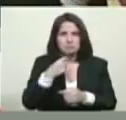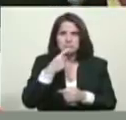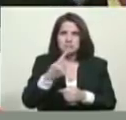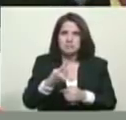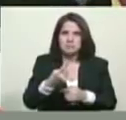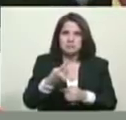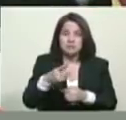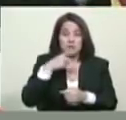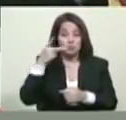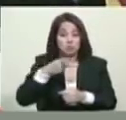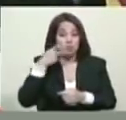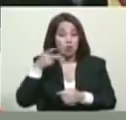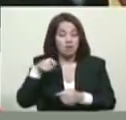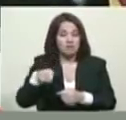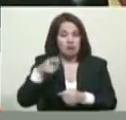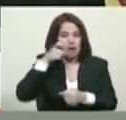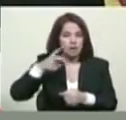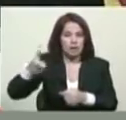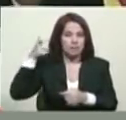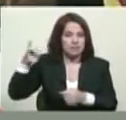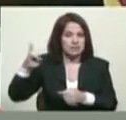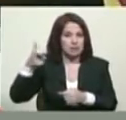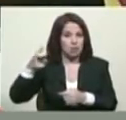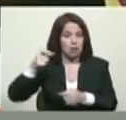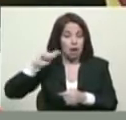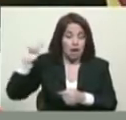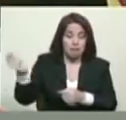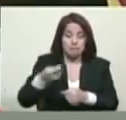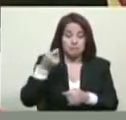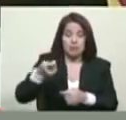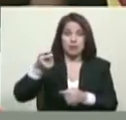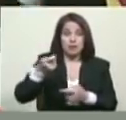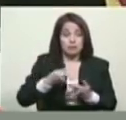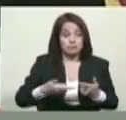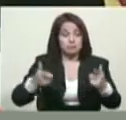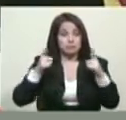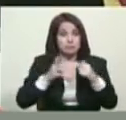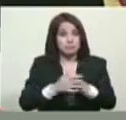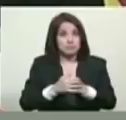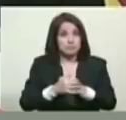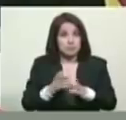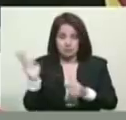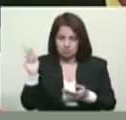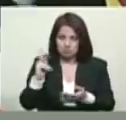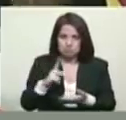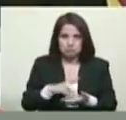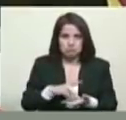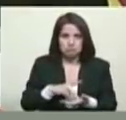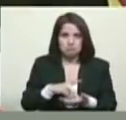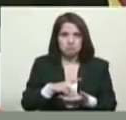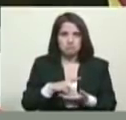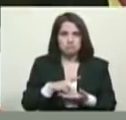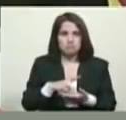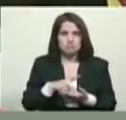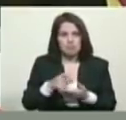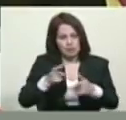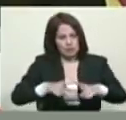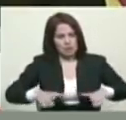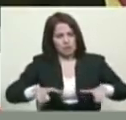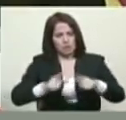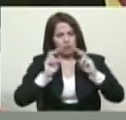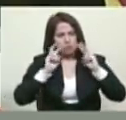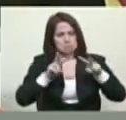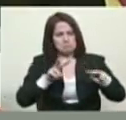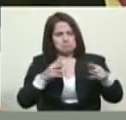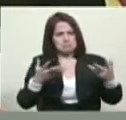la política del campesino es pala y pico. Y cuando llego a la zona del trópico de